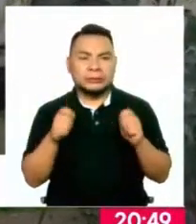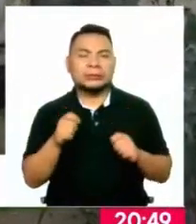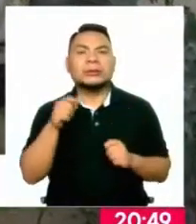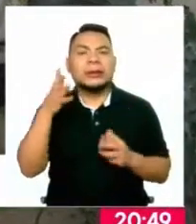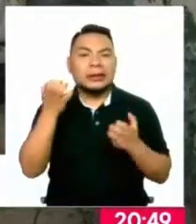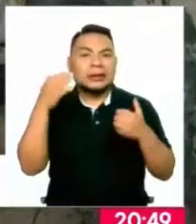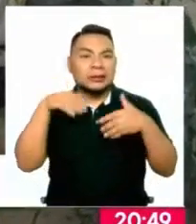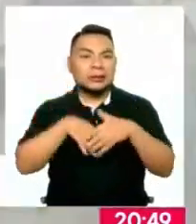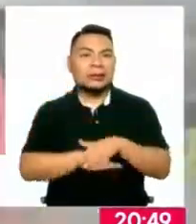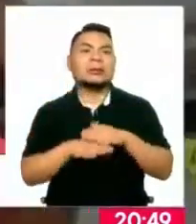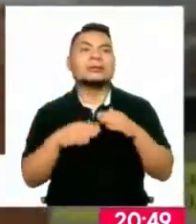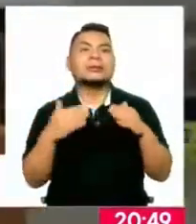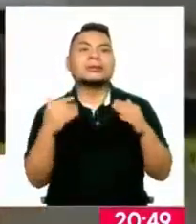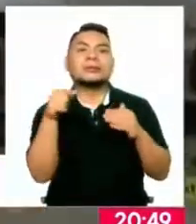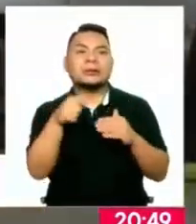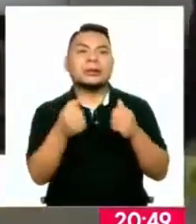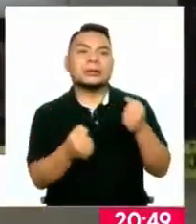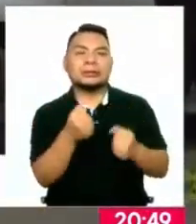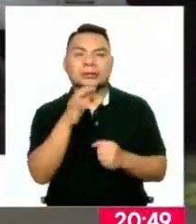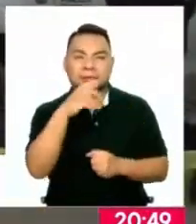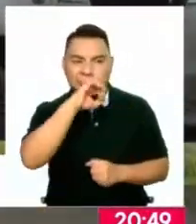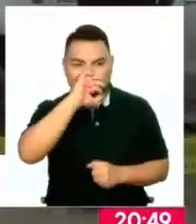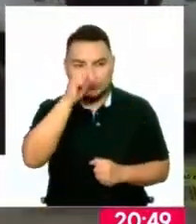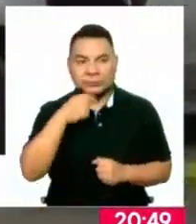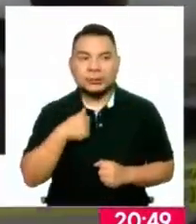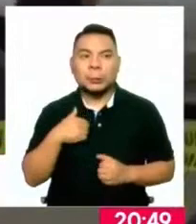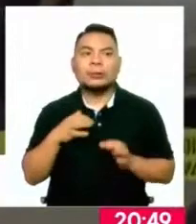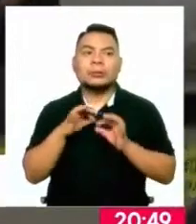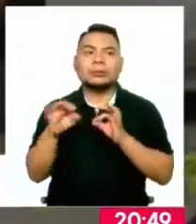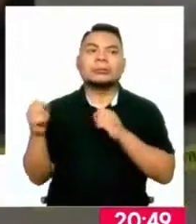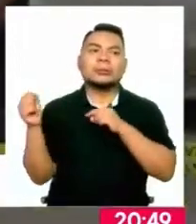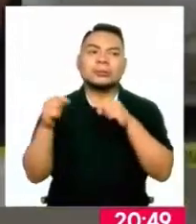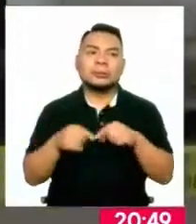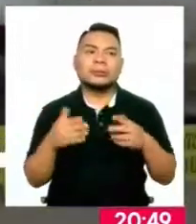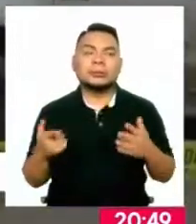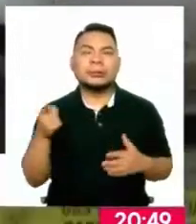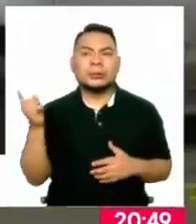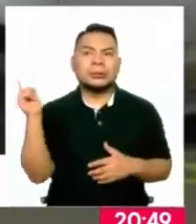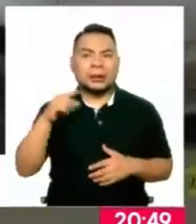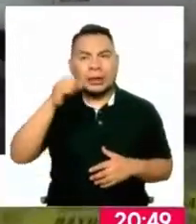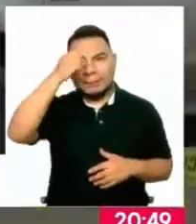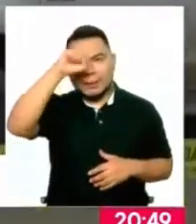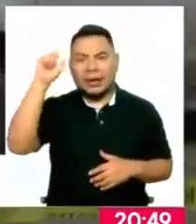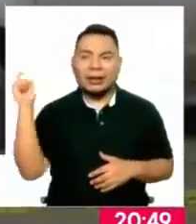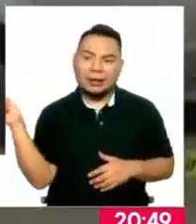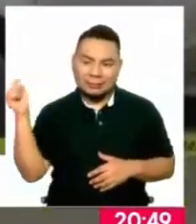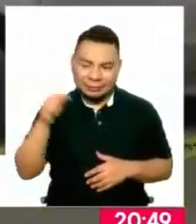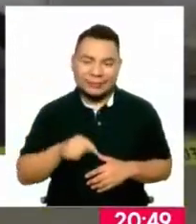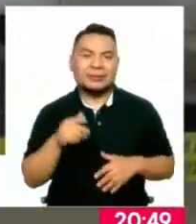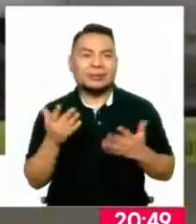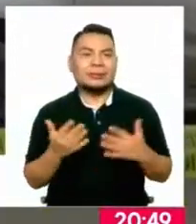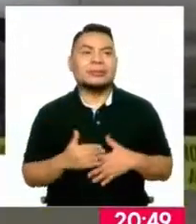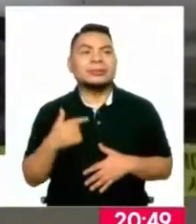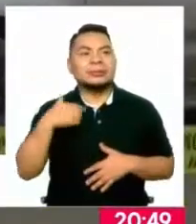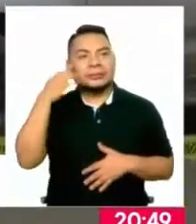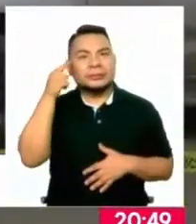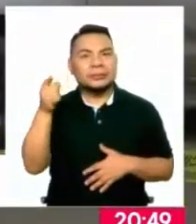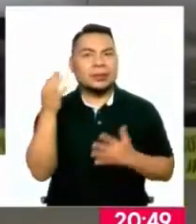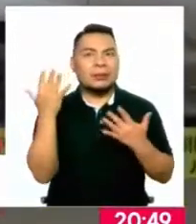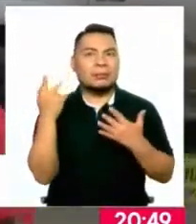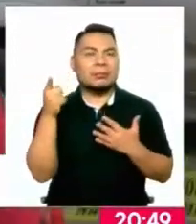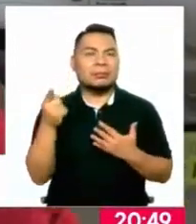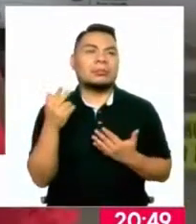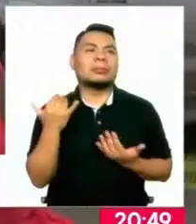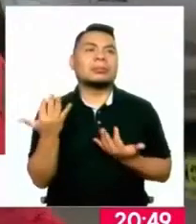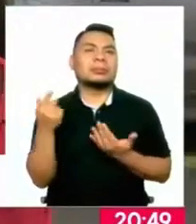intentaban ingresar a su depósito. De Huánuco, de provincia. Estaban, llegan de viaje, y creo que nos estaban esperando algo